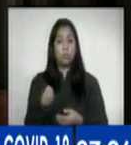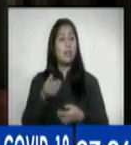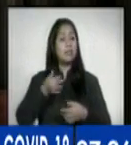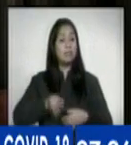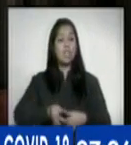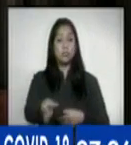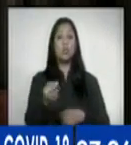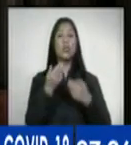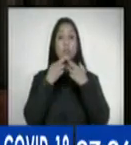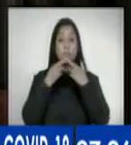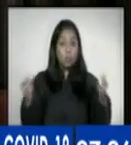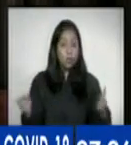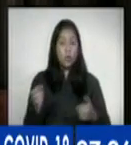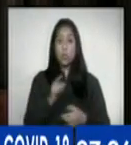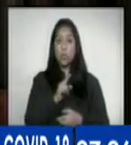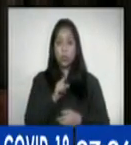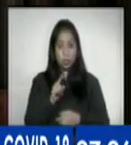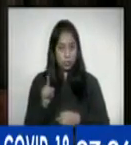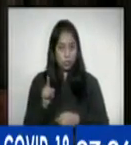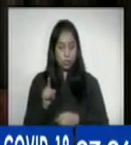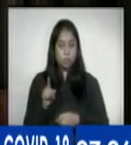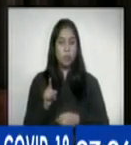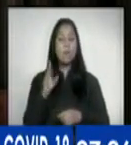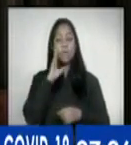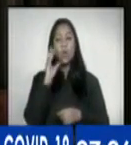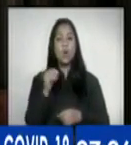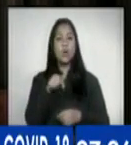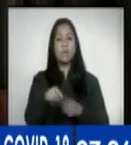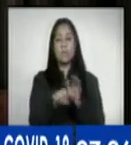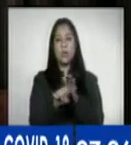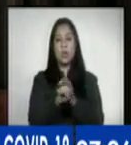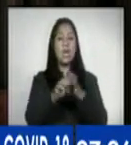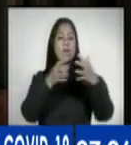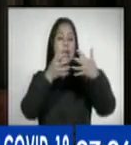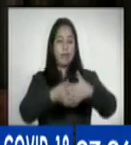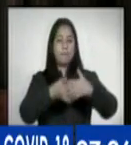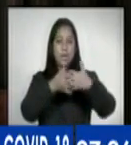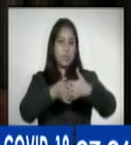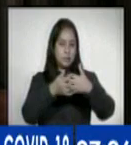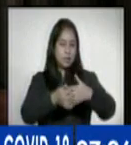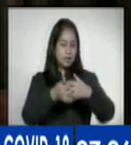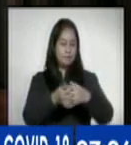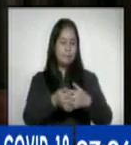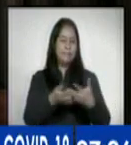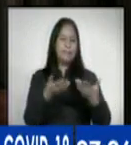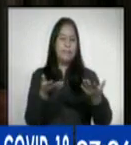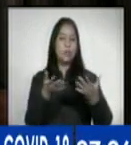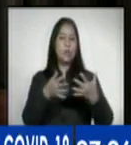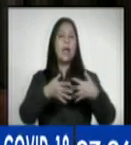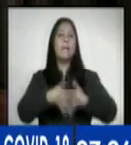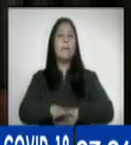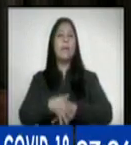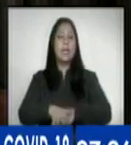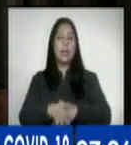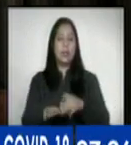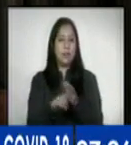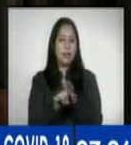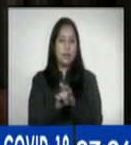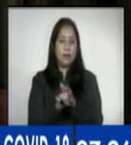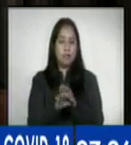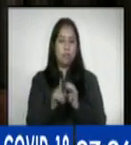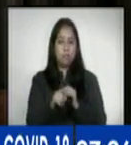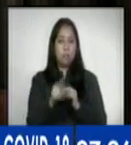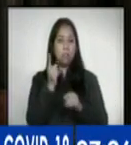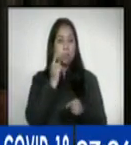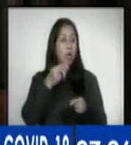transporte público porque no es lo mismo que en una empresa, por ejemplo, pongamos una maquila, que no está